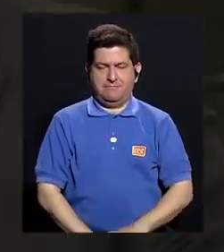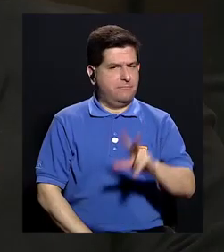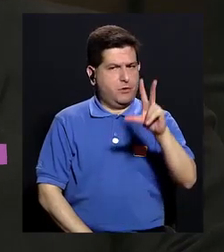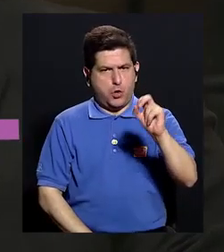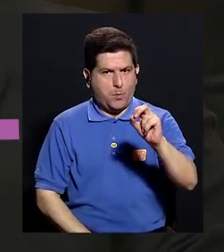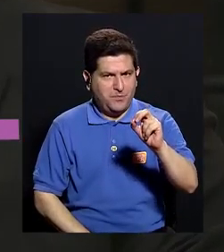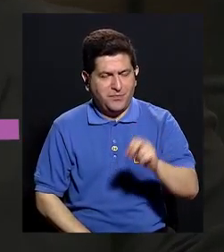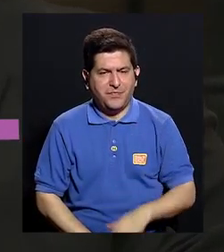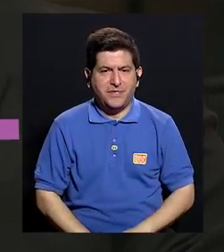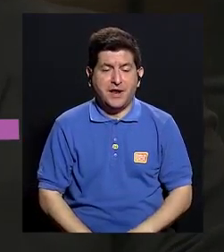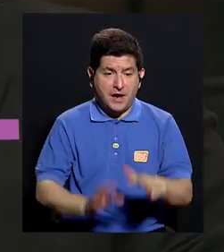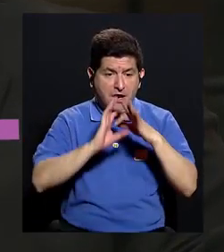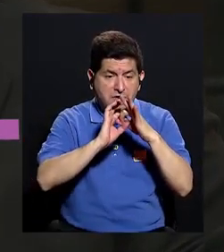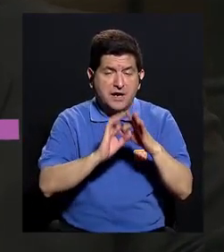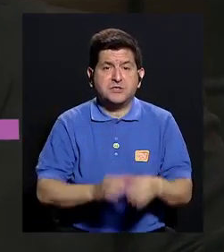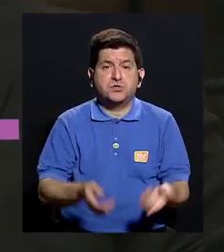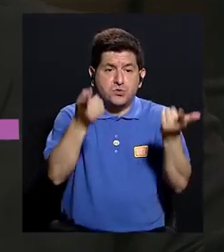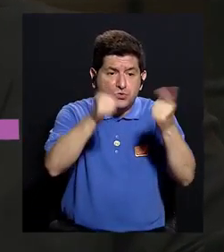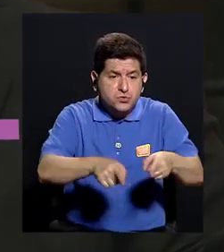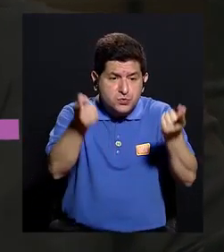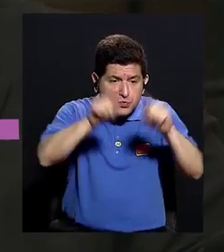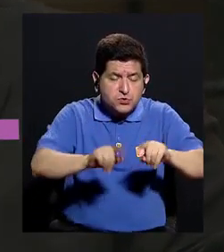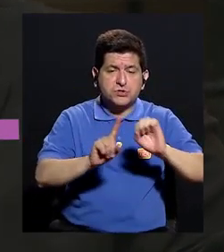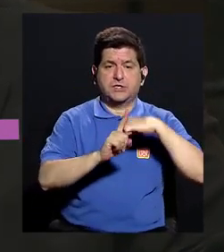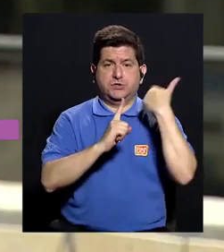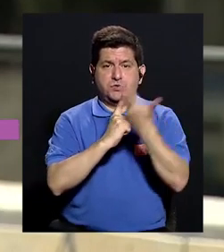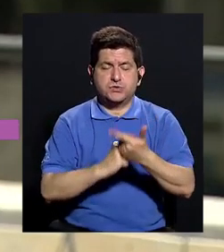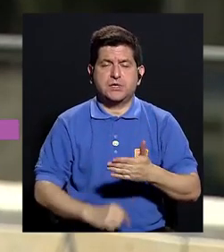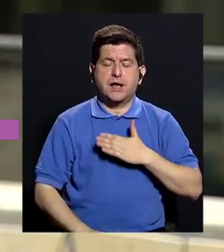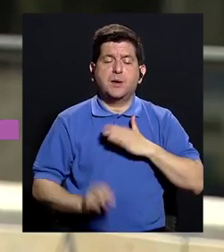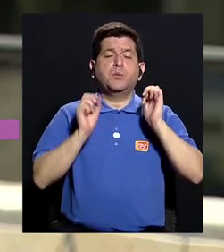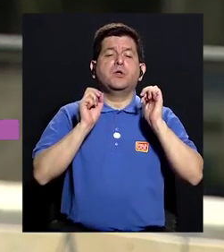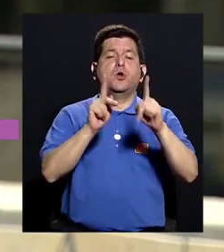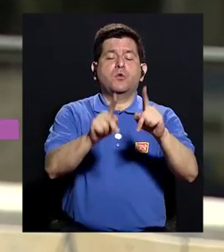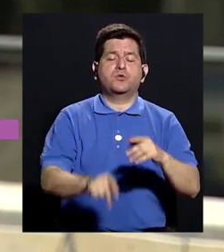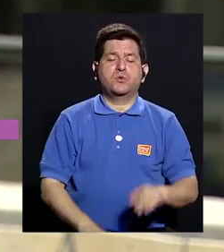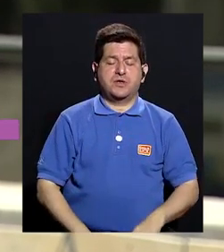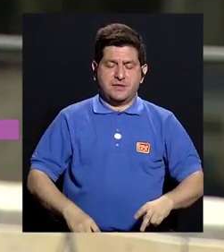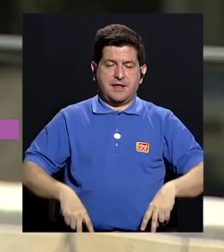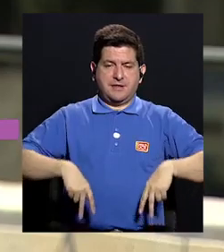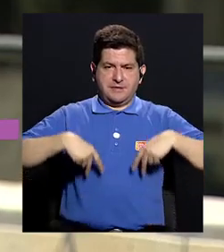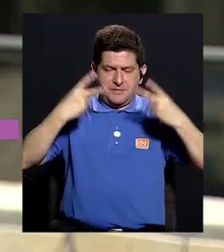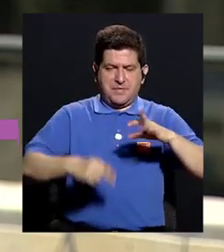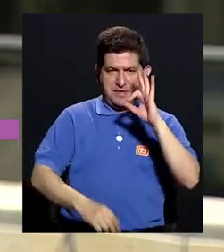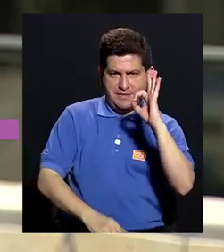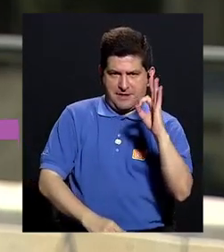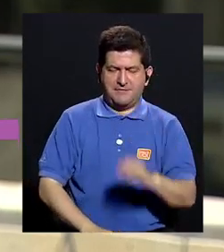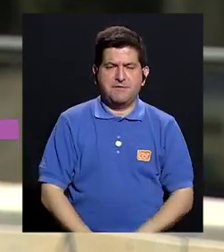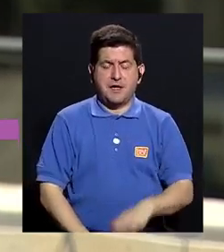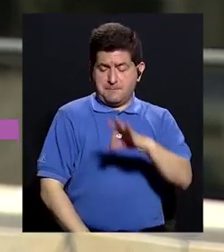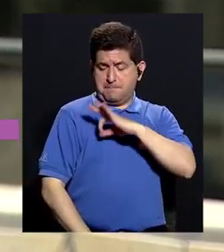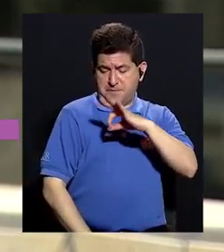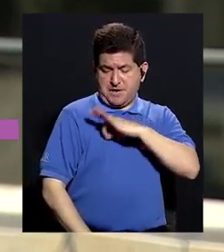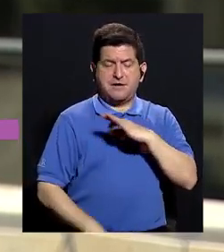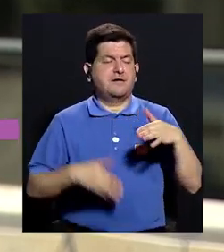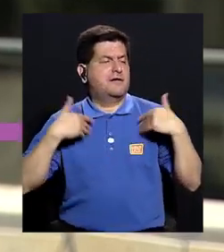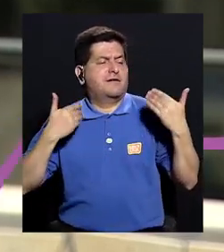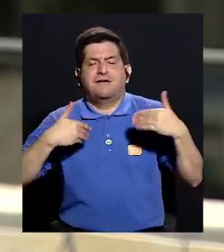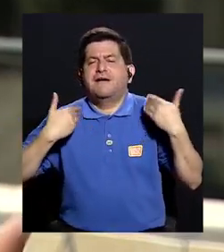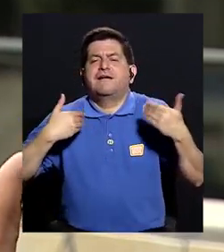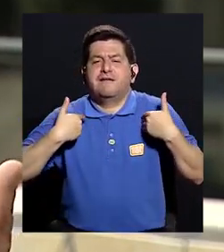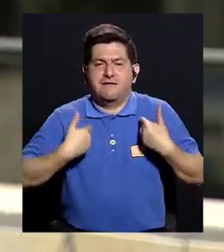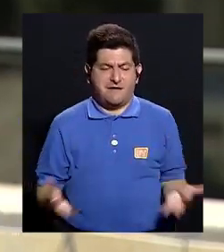¿verdad? Sino que tiene que ver con lo que se produce socialmente. O sea, mi posibilidad de estar bien en la vida, del bienestar, de